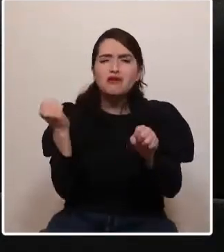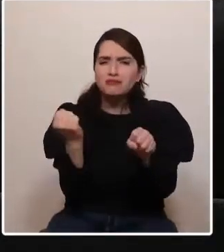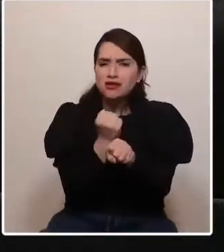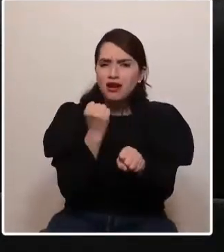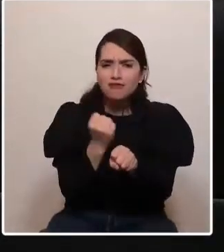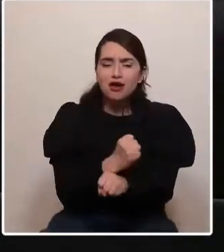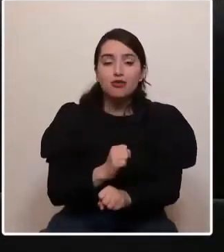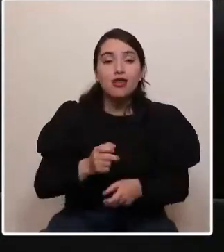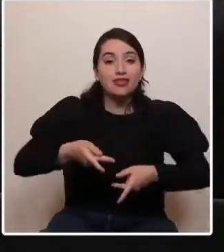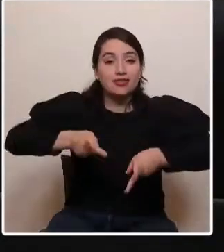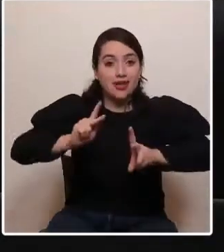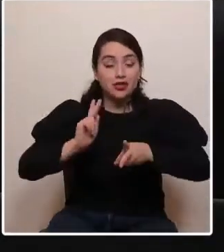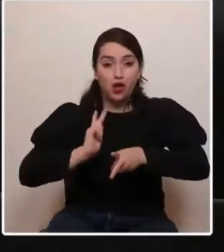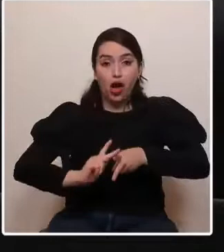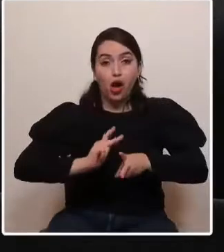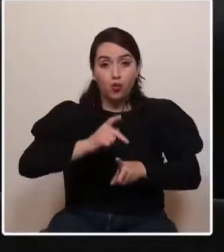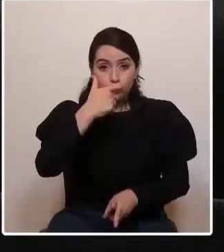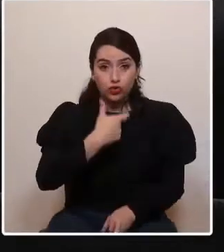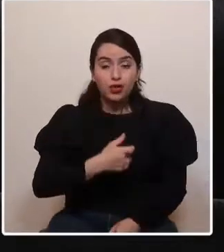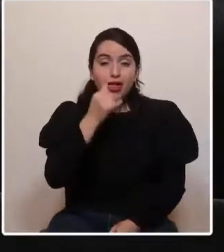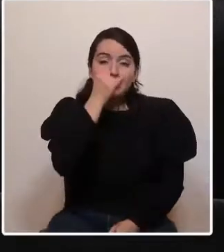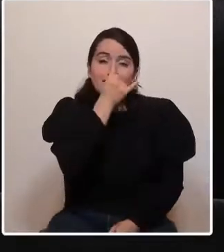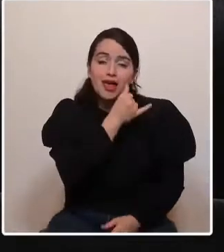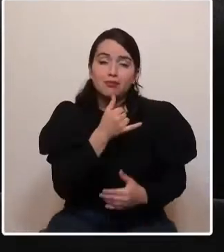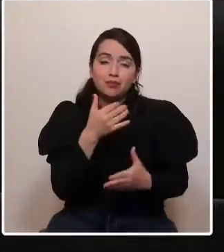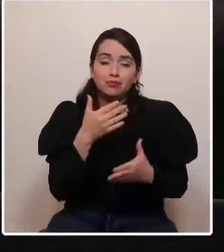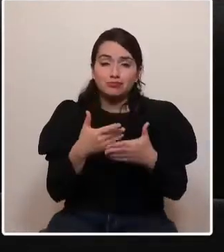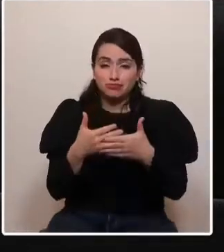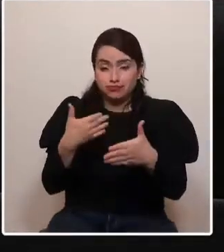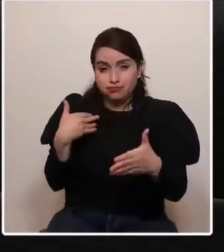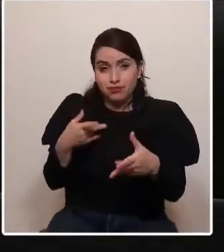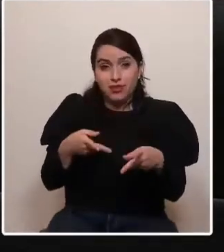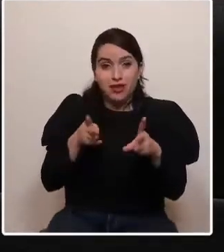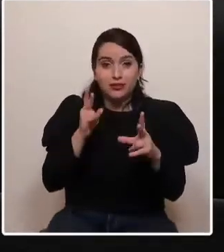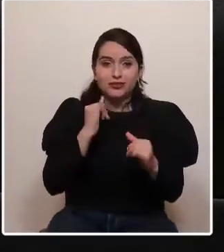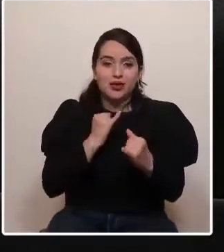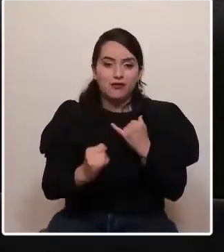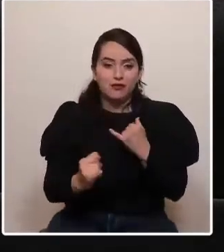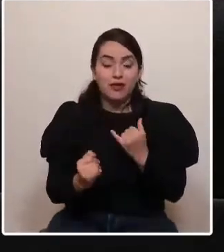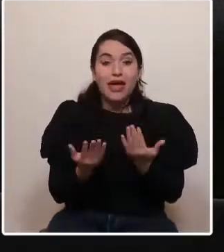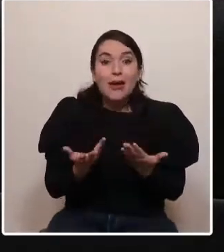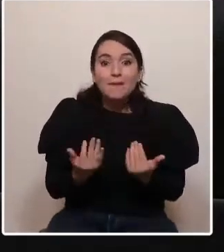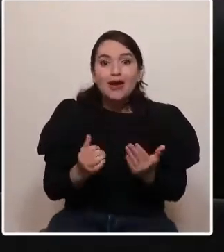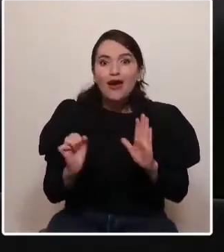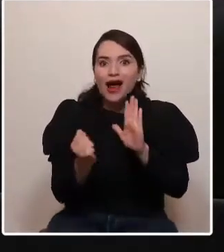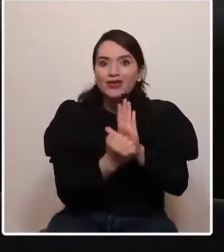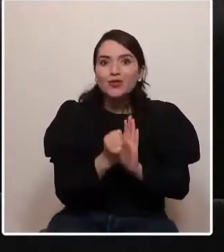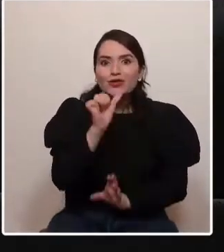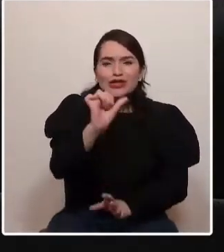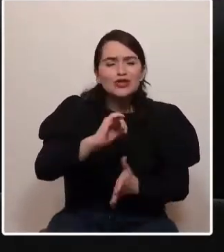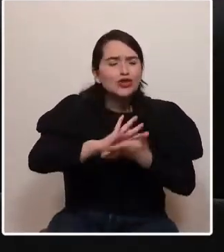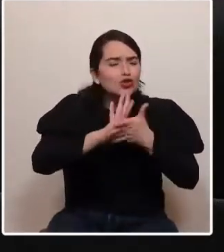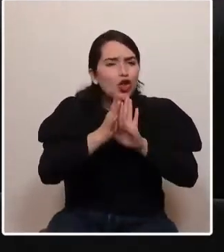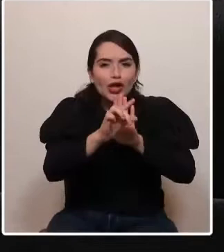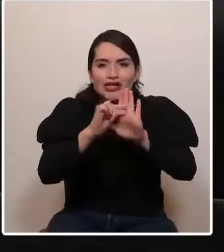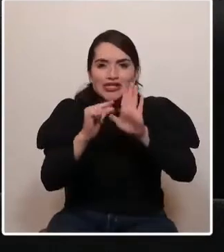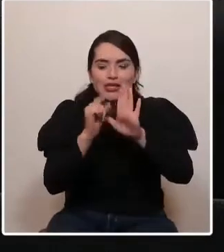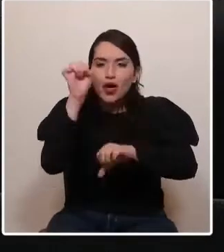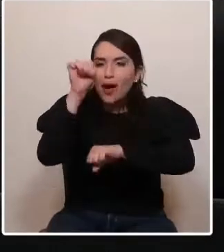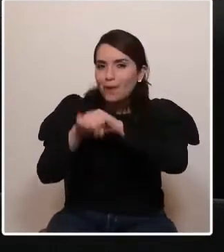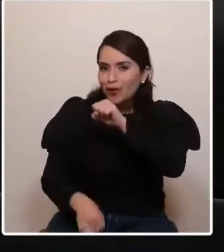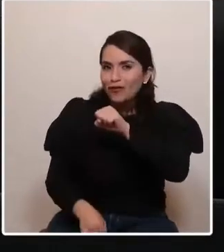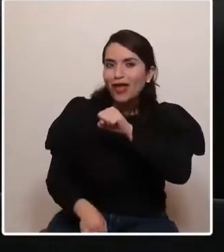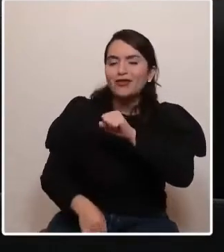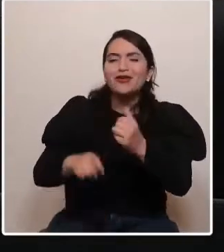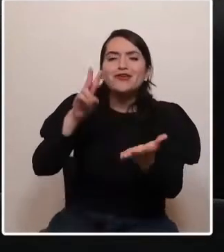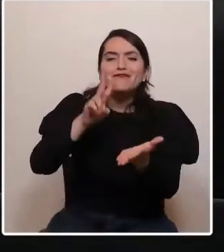autor han expirado por el paso del tiempo. Espero sinceramente que este artículo sexto se apruebe en su totalidad, en todos sus incisos, para que sea realmente una